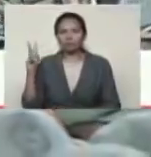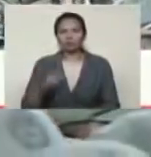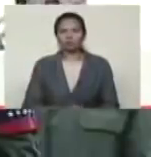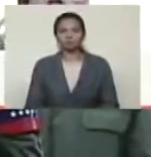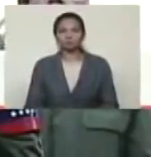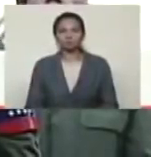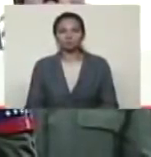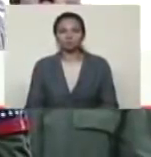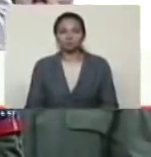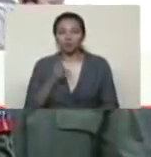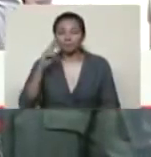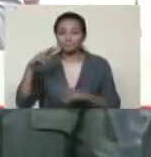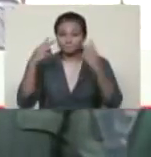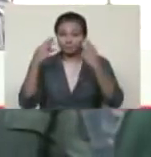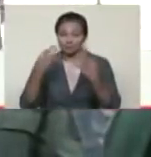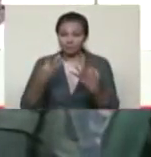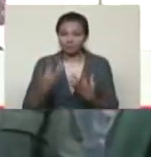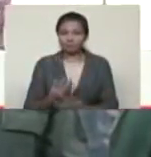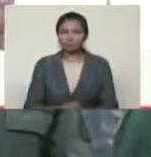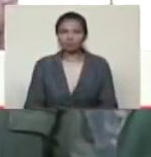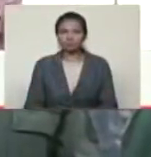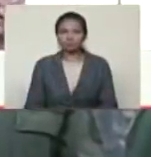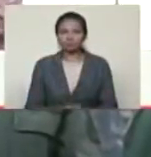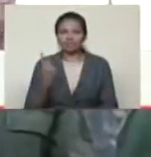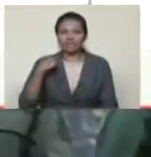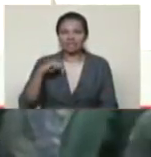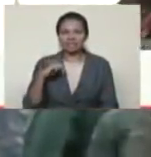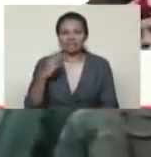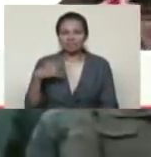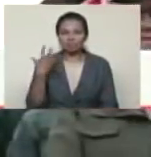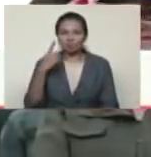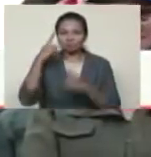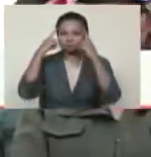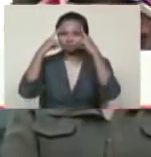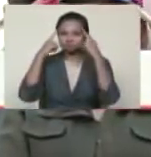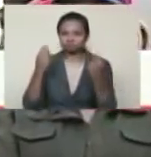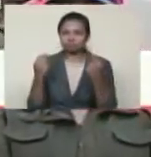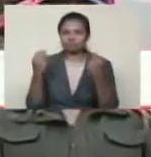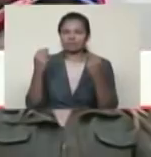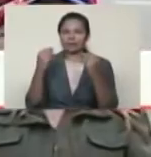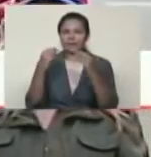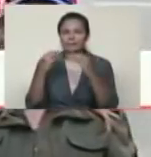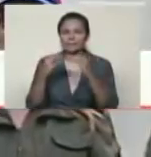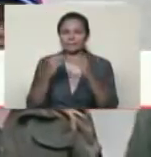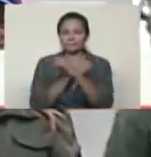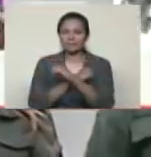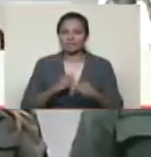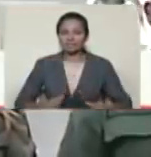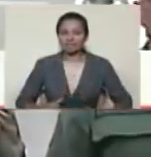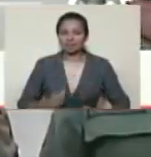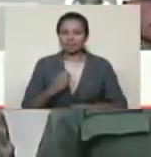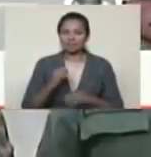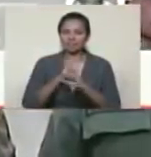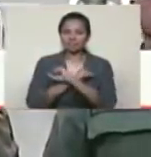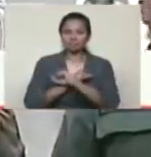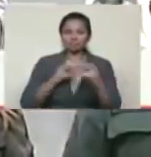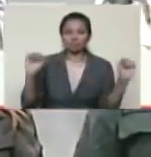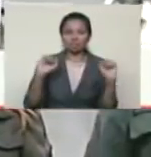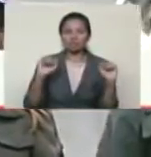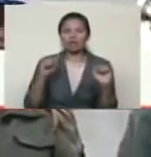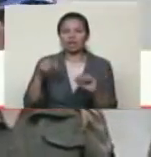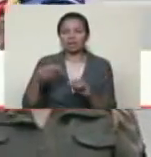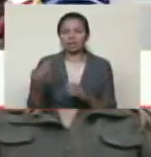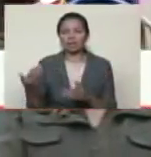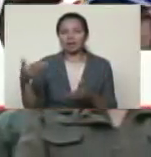Escuchen bien el concepto. Tener la capacidad militar para hacerle imposible al